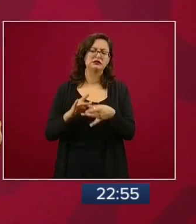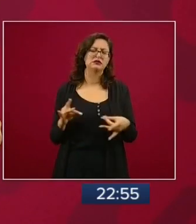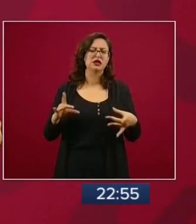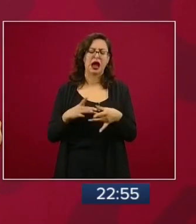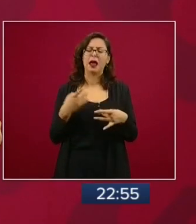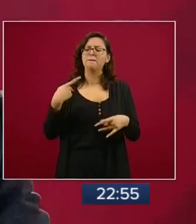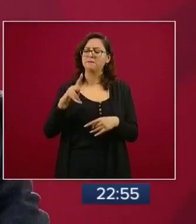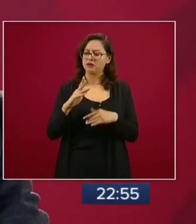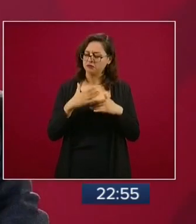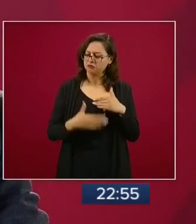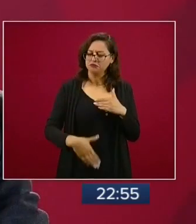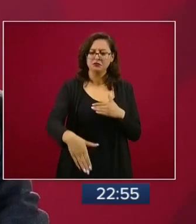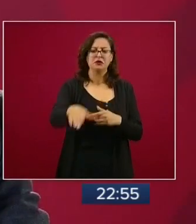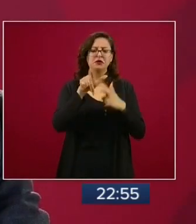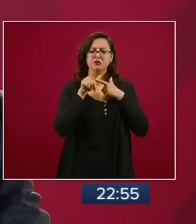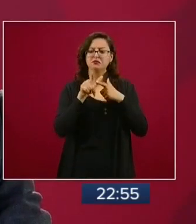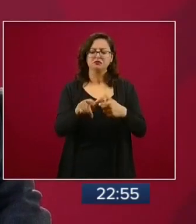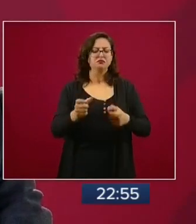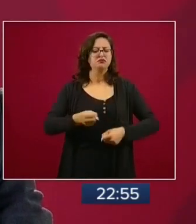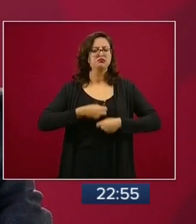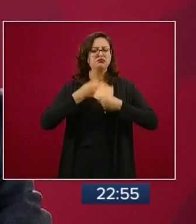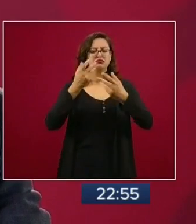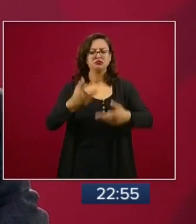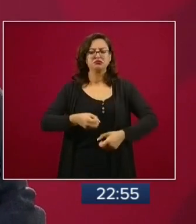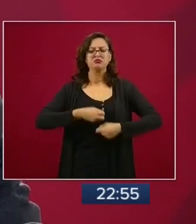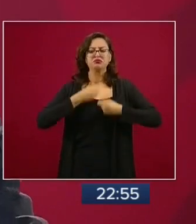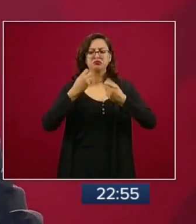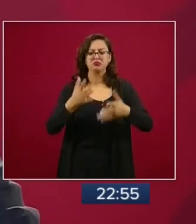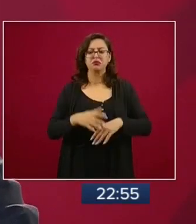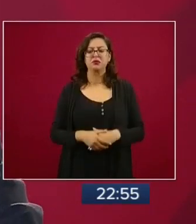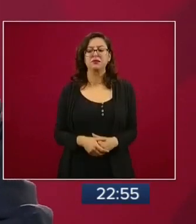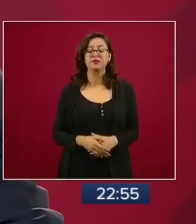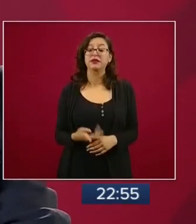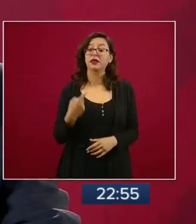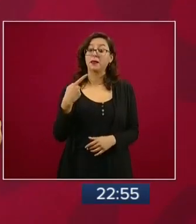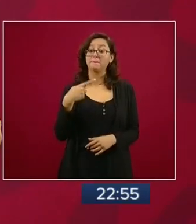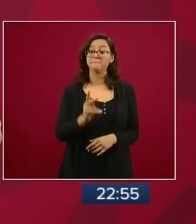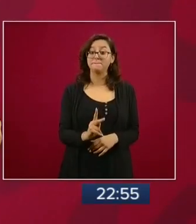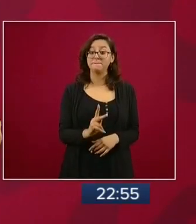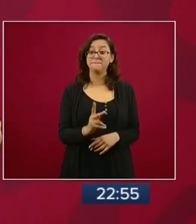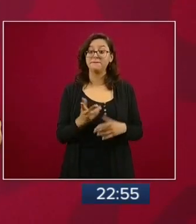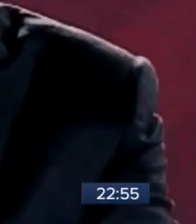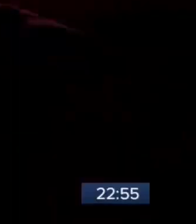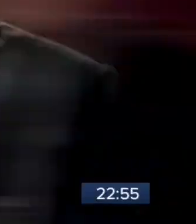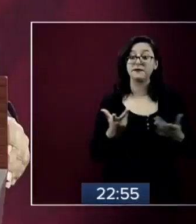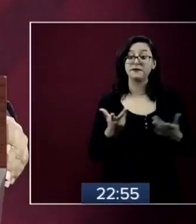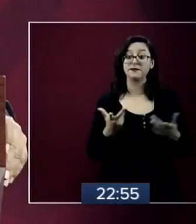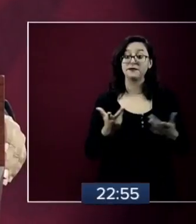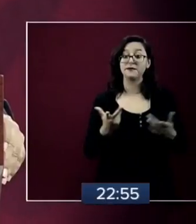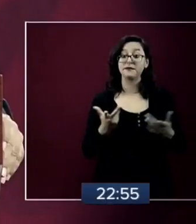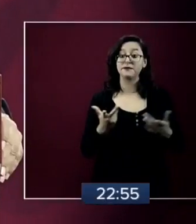argumentando. Pero en la democracia el pueblo manda.